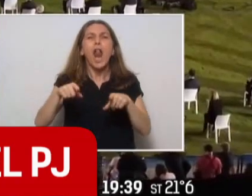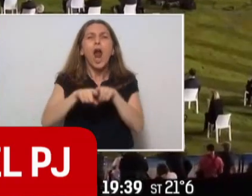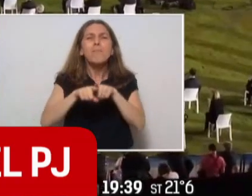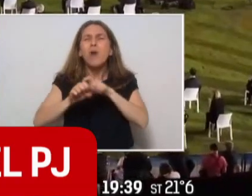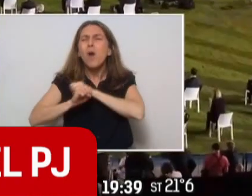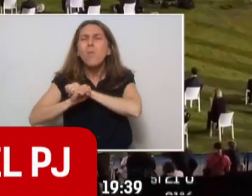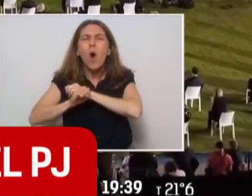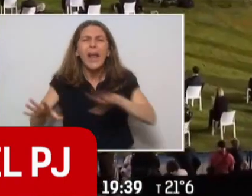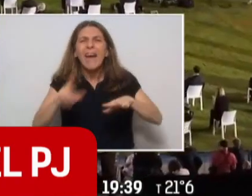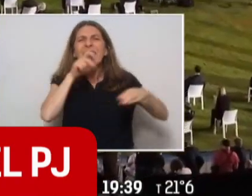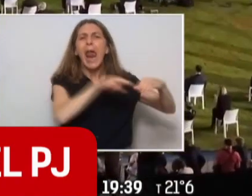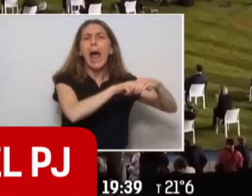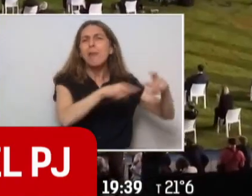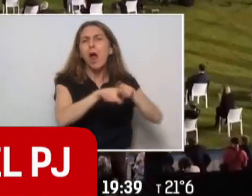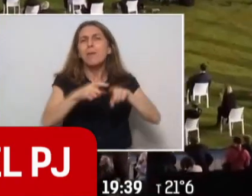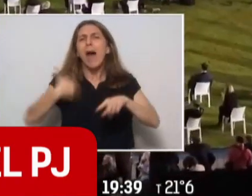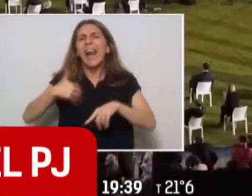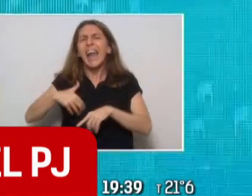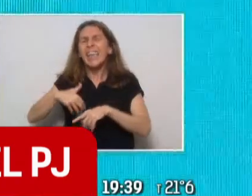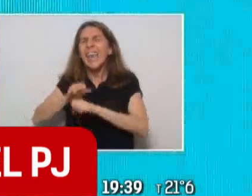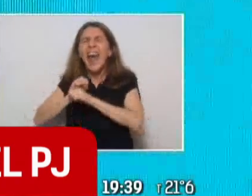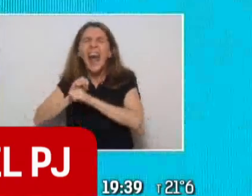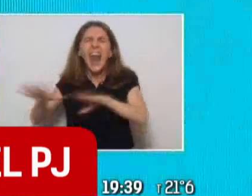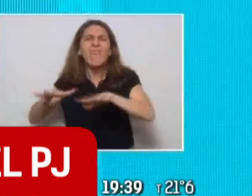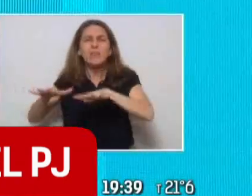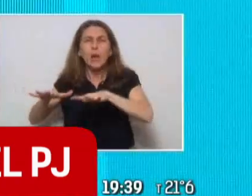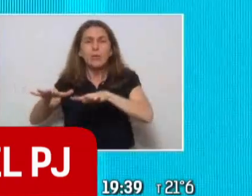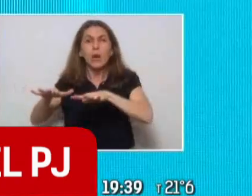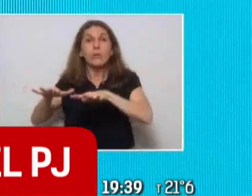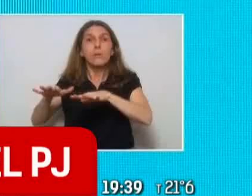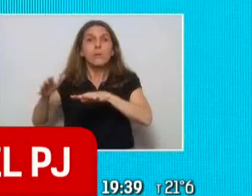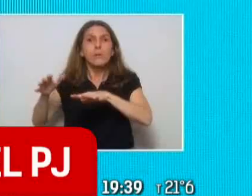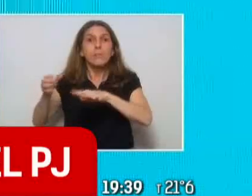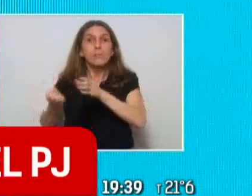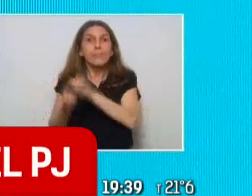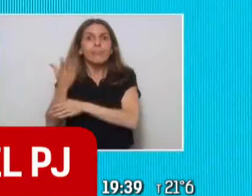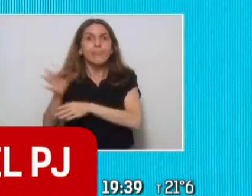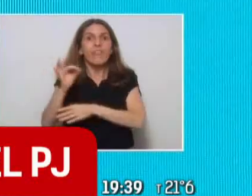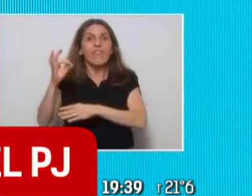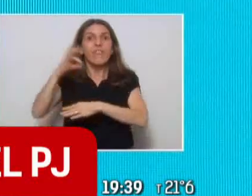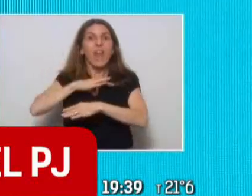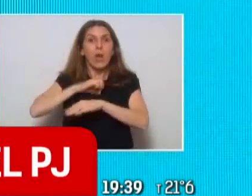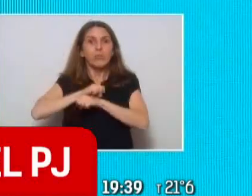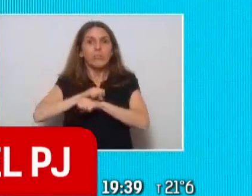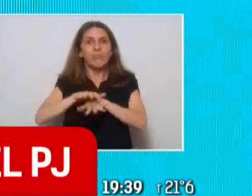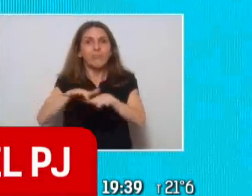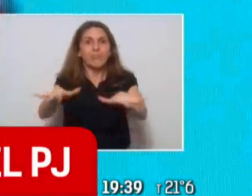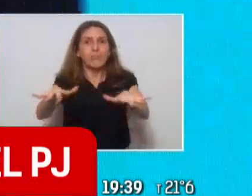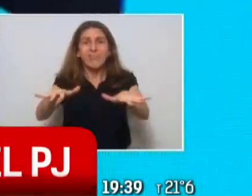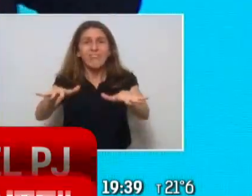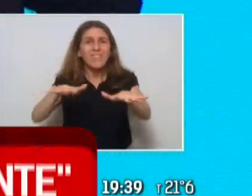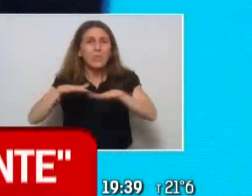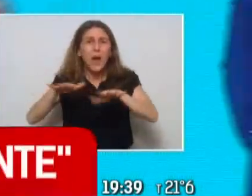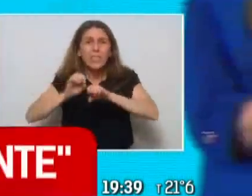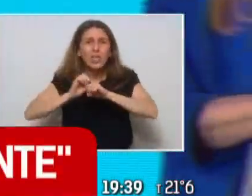terapia intensiva terminó contagiándose el COVID. ante tanta desgracia,